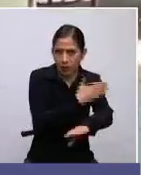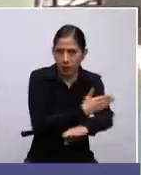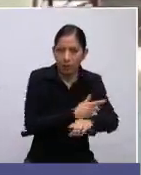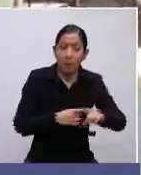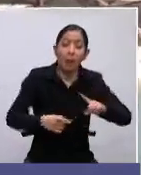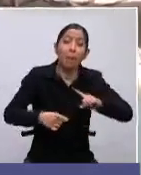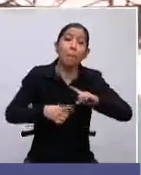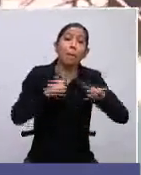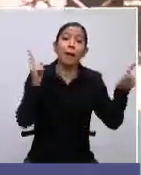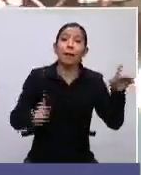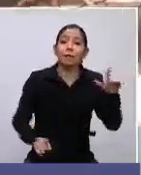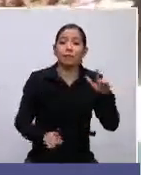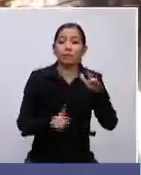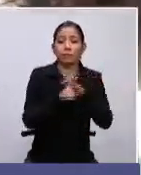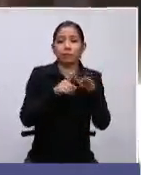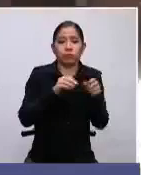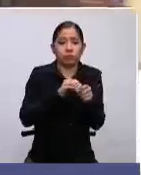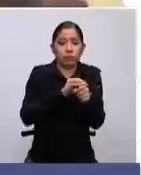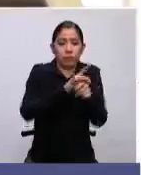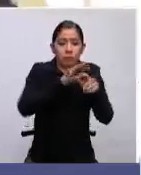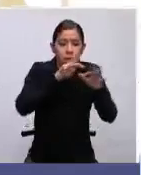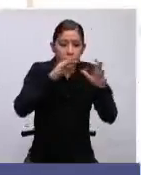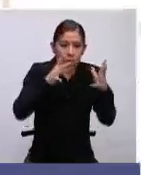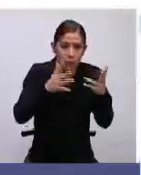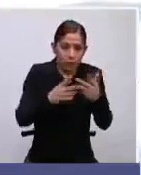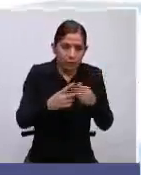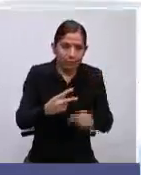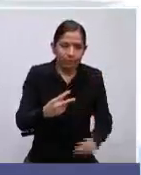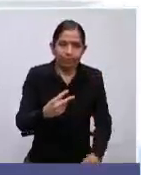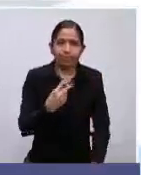la pandemia se ha truncado esto.